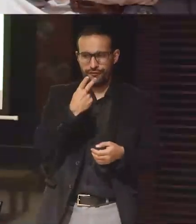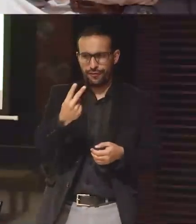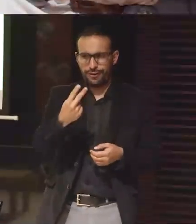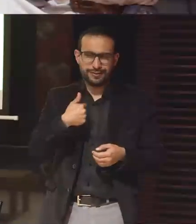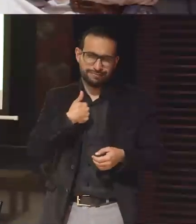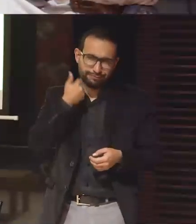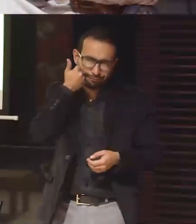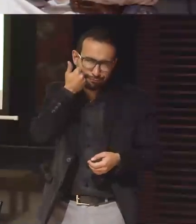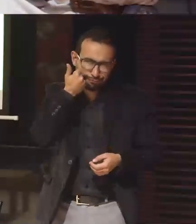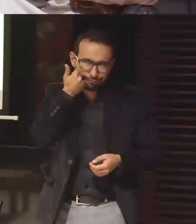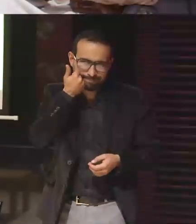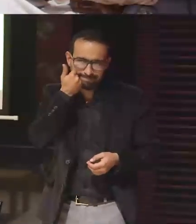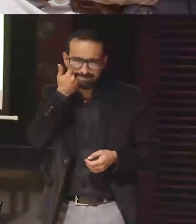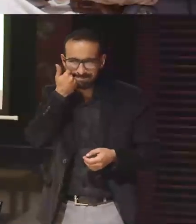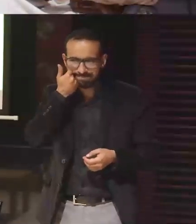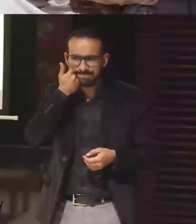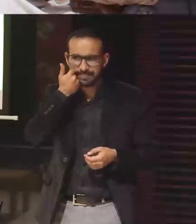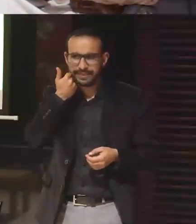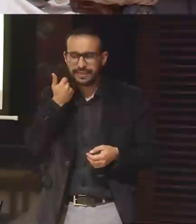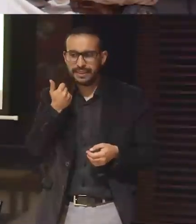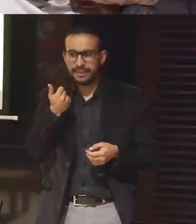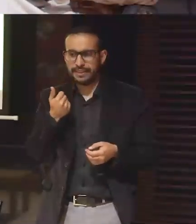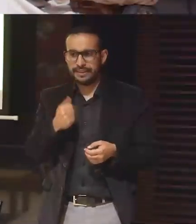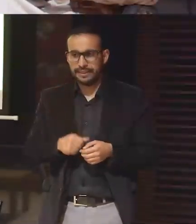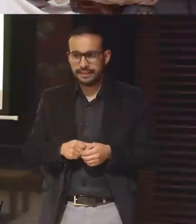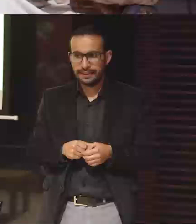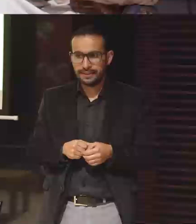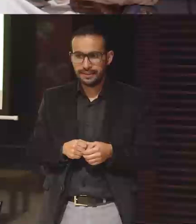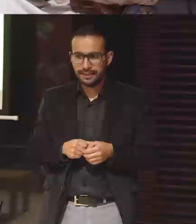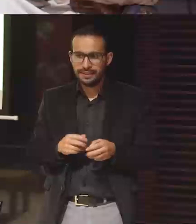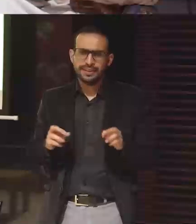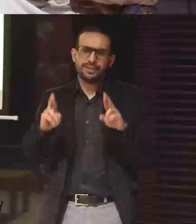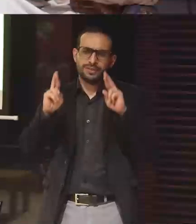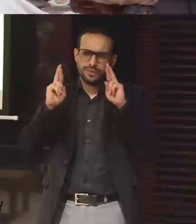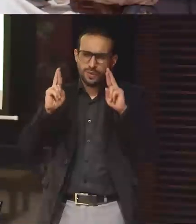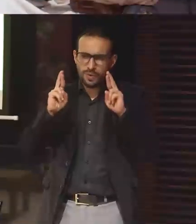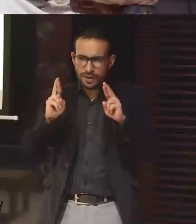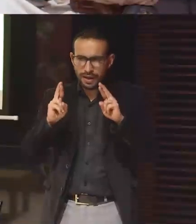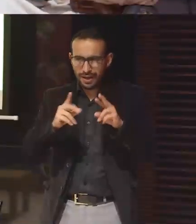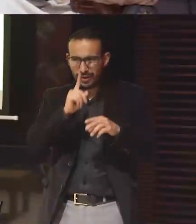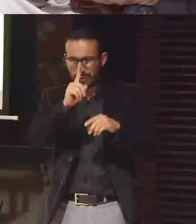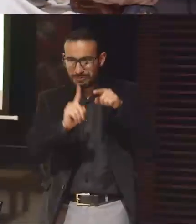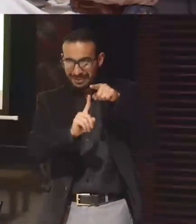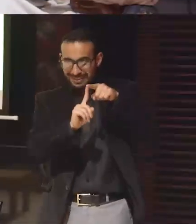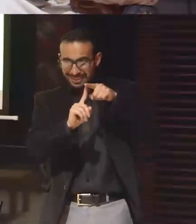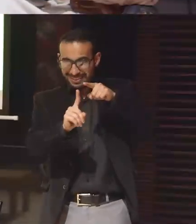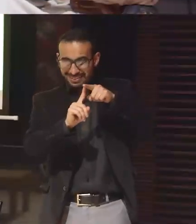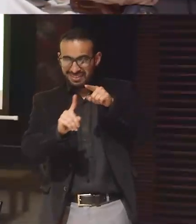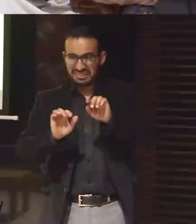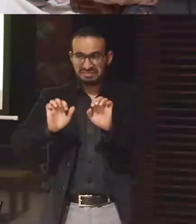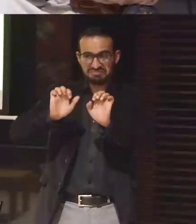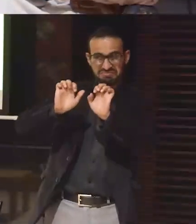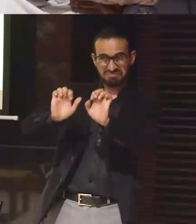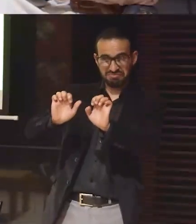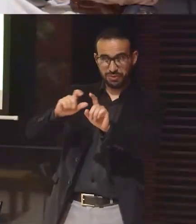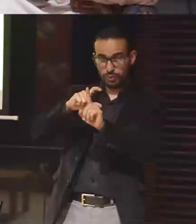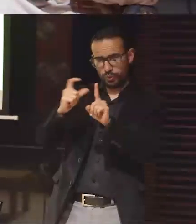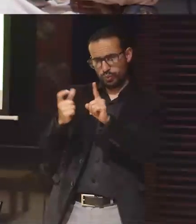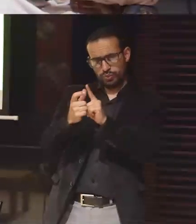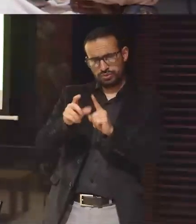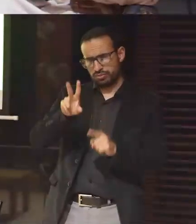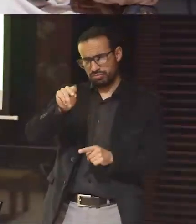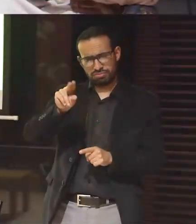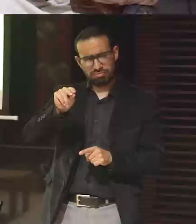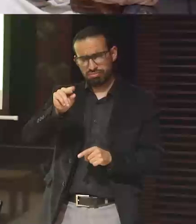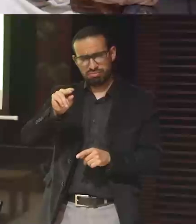decir que sí siento que es falso que hubiera negligencia de Transmilenio con la cultura. Cuando